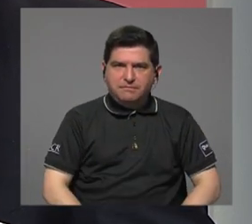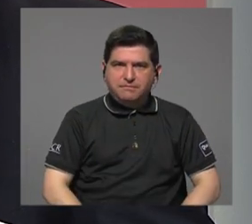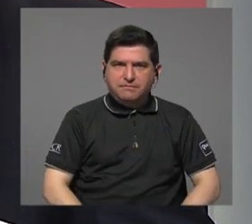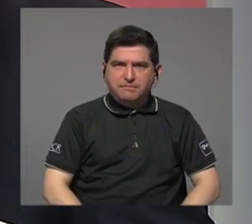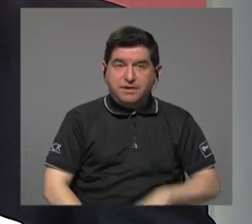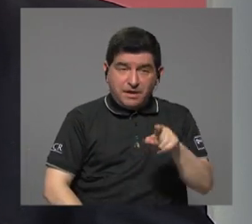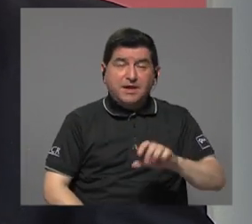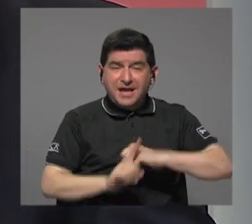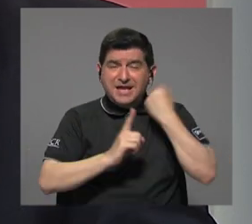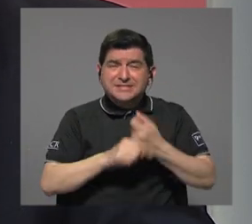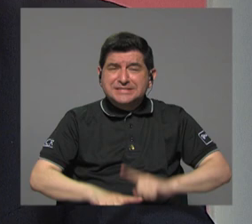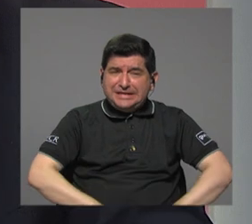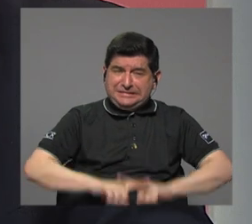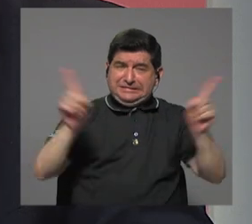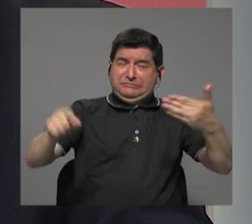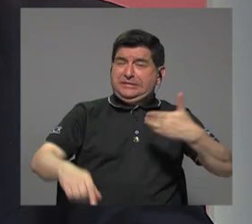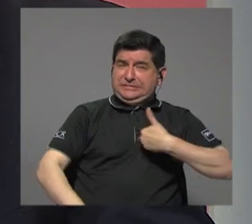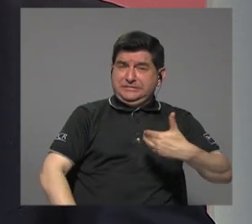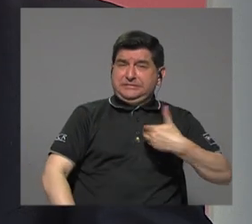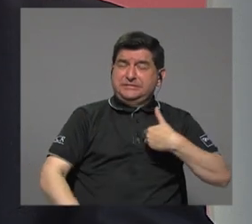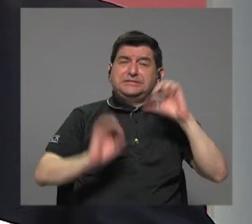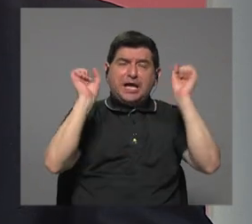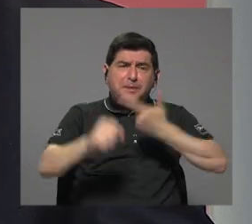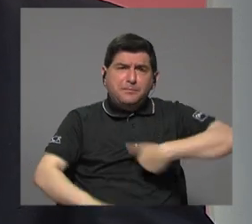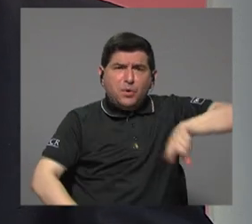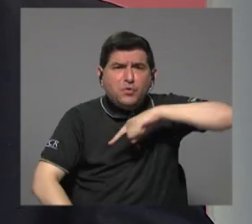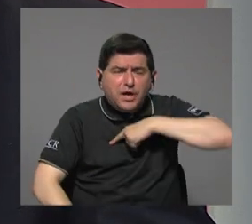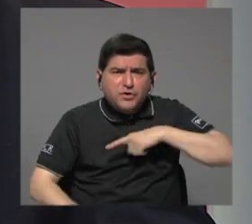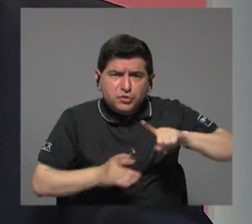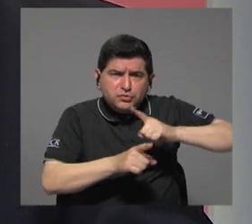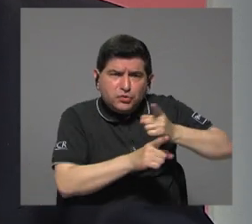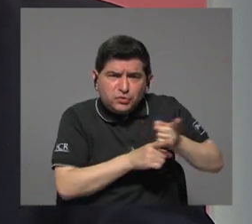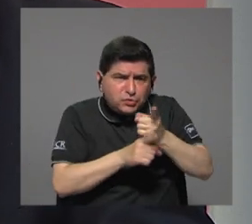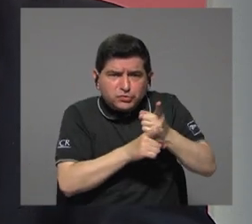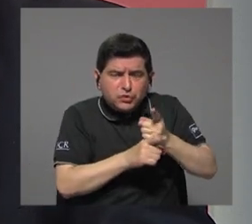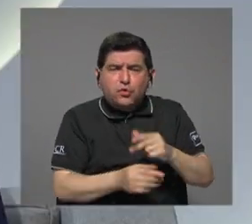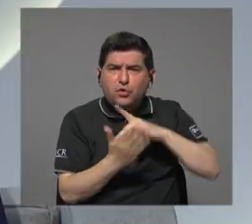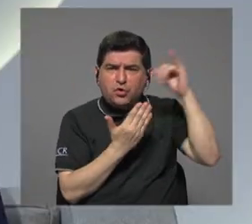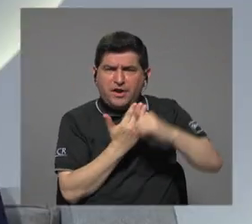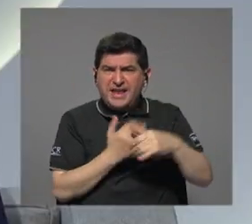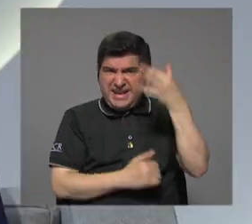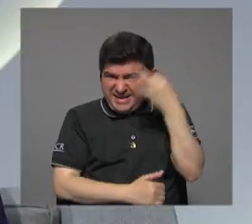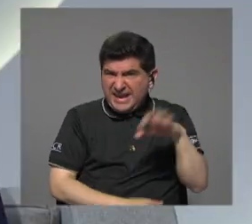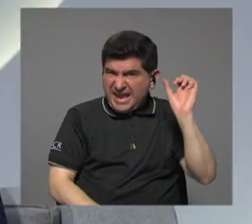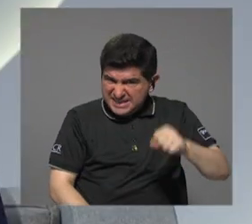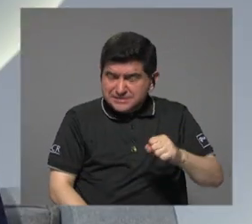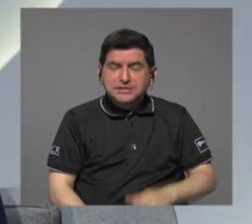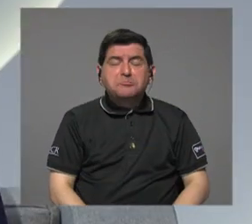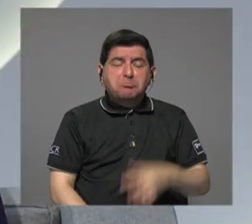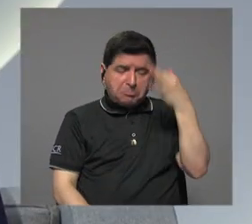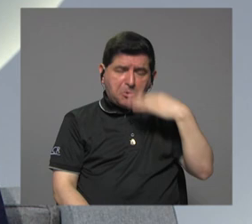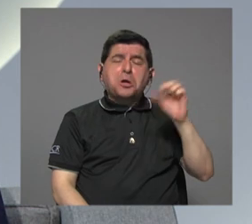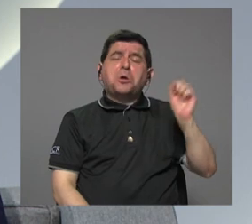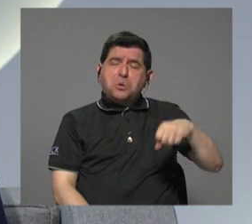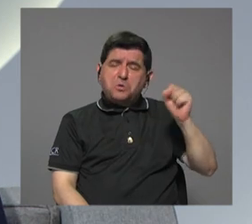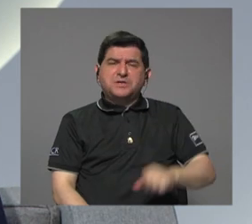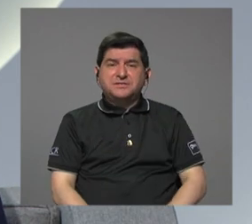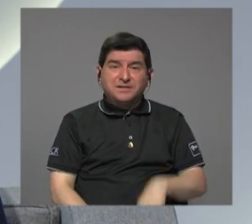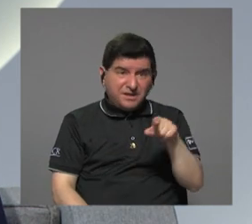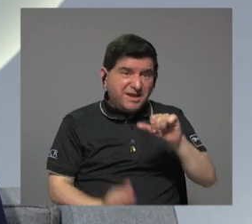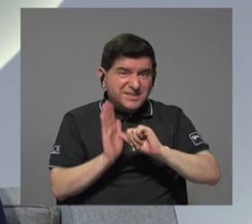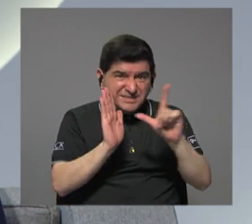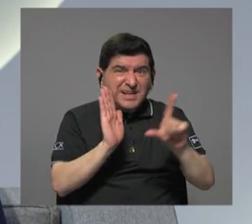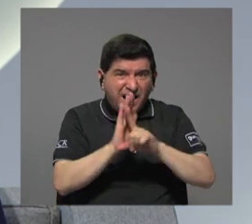heterogeneidad que eso tiene podamos nosotros arreglar este proyecto cree que sí yo creo que sí lo podemos arreglar con esta asamblea